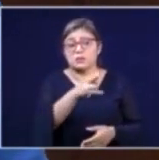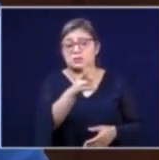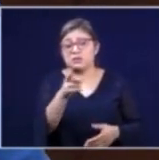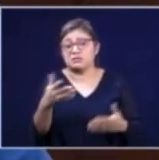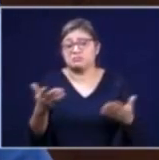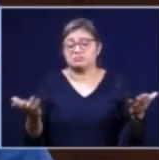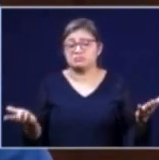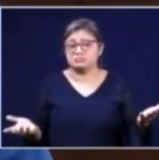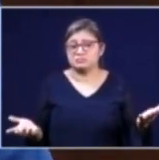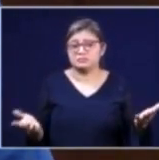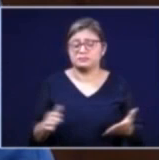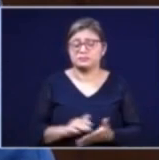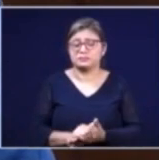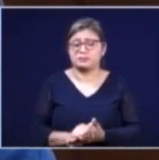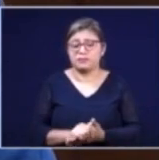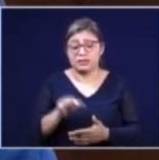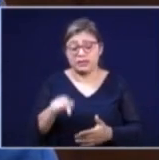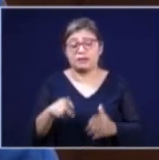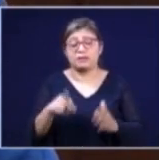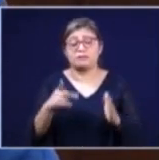ley.